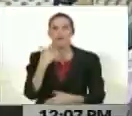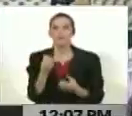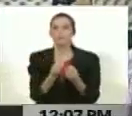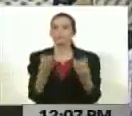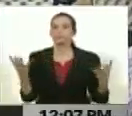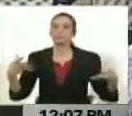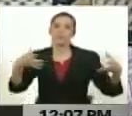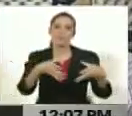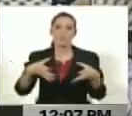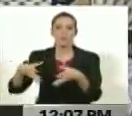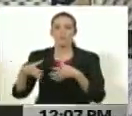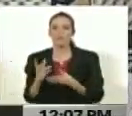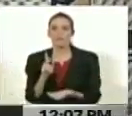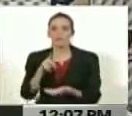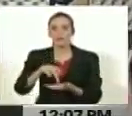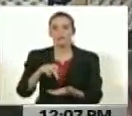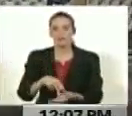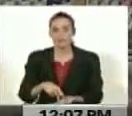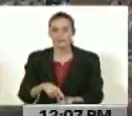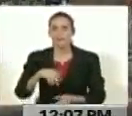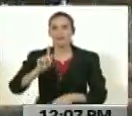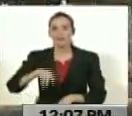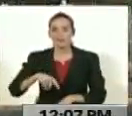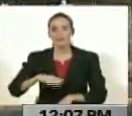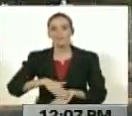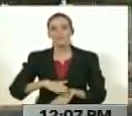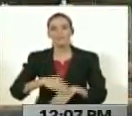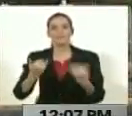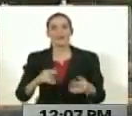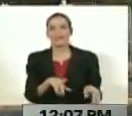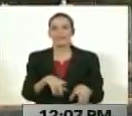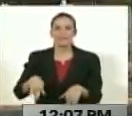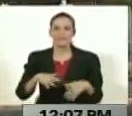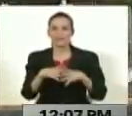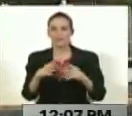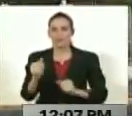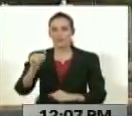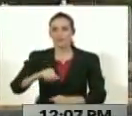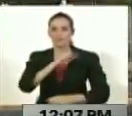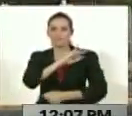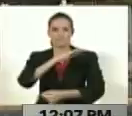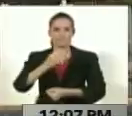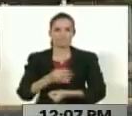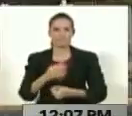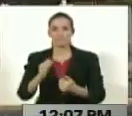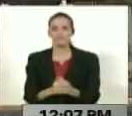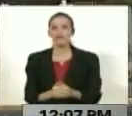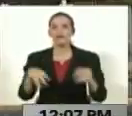las agrupaciones que van a estar, porque ya está todo listo.